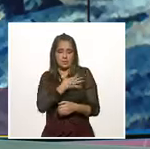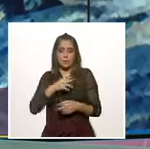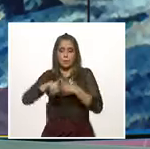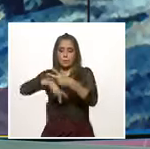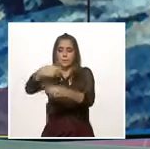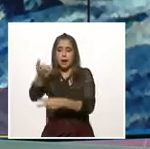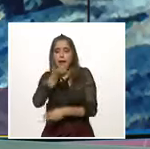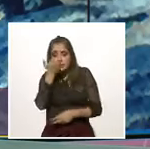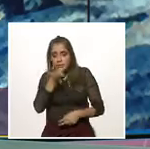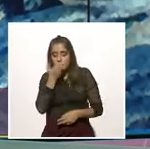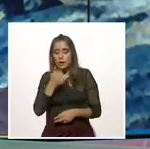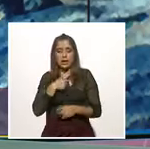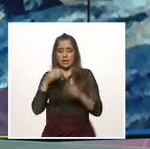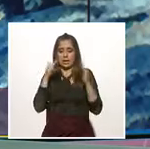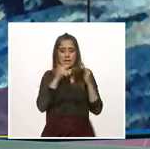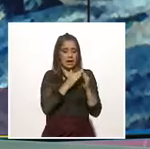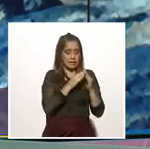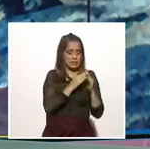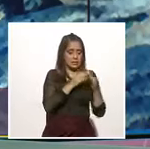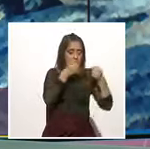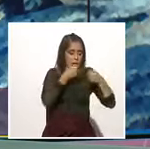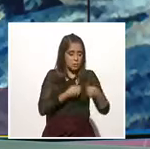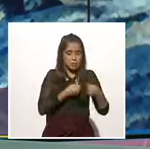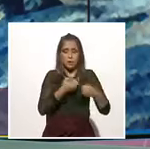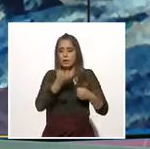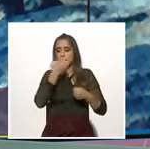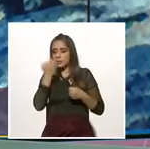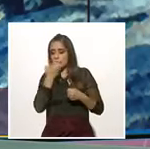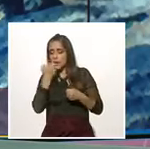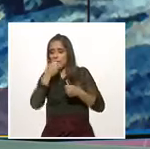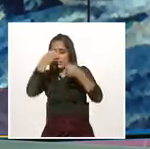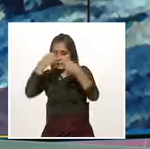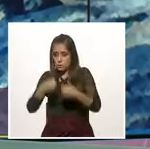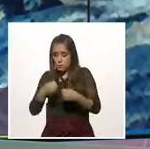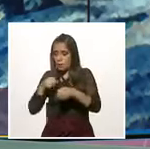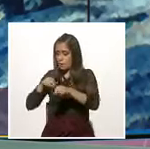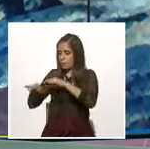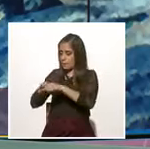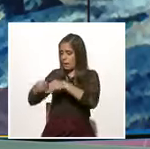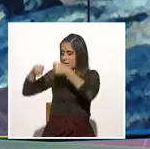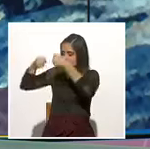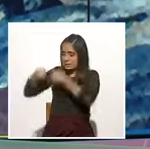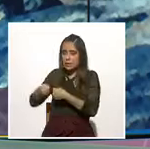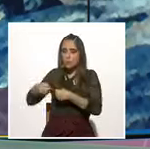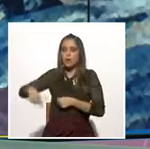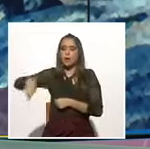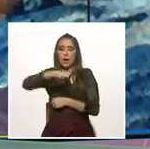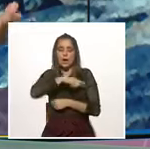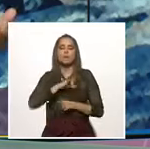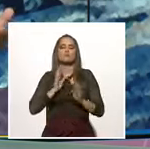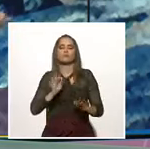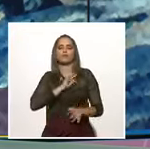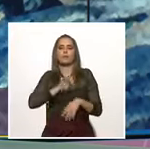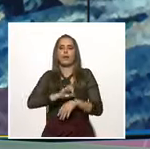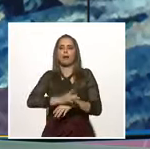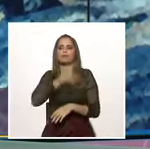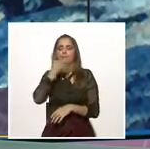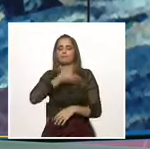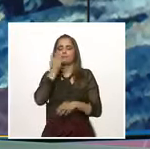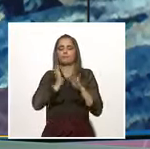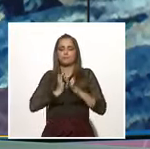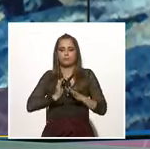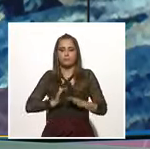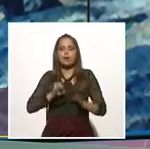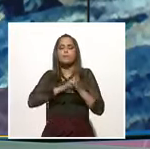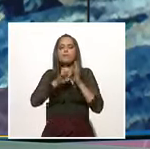Y si lo logro en la casa y en la escuela, sin duda alguna, en el trabajo, va a ser una acción cotidiana. ¿Sí? Es como en el avión, te vuelvo a repetir,